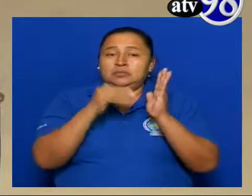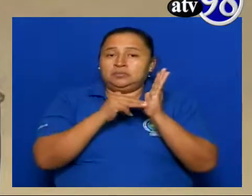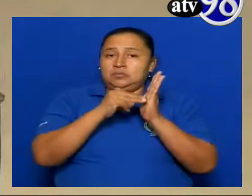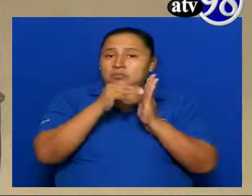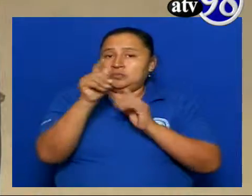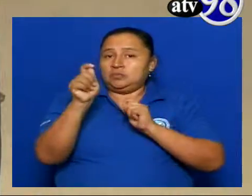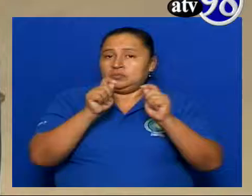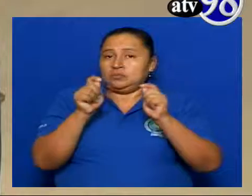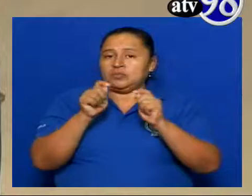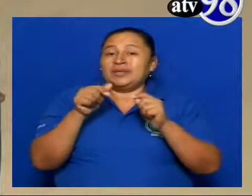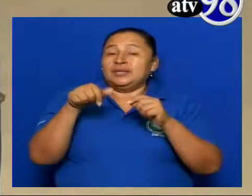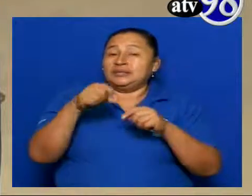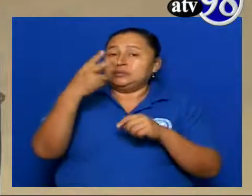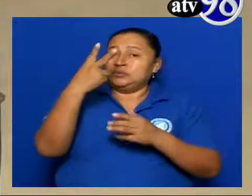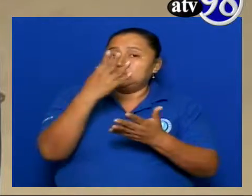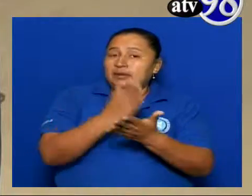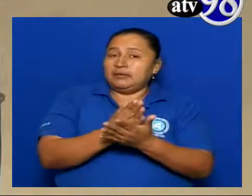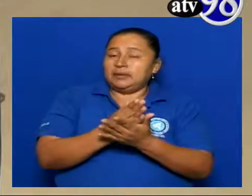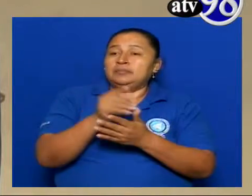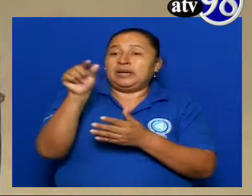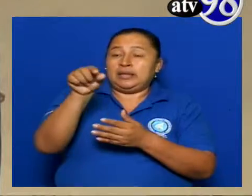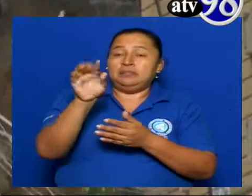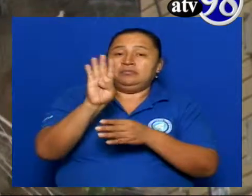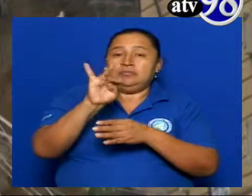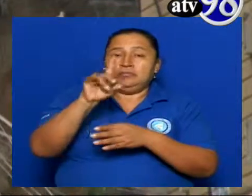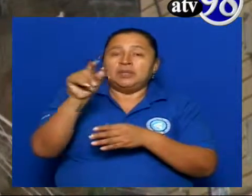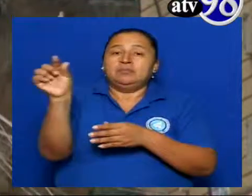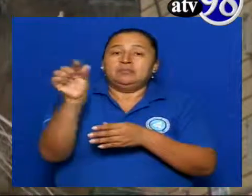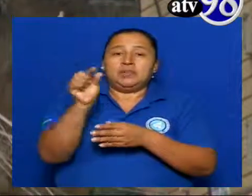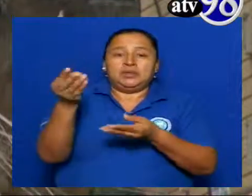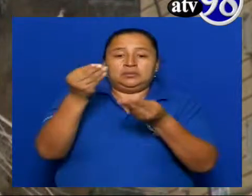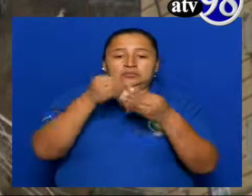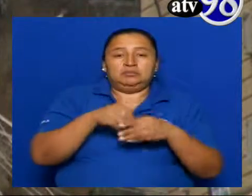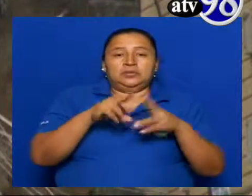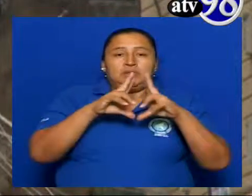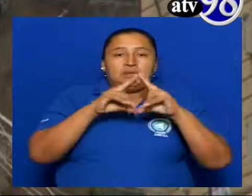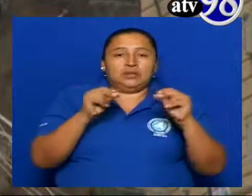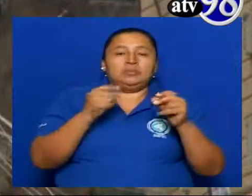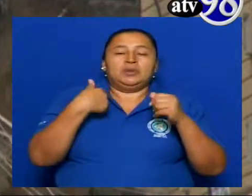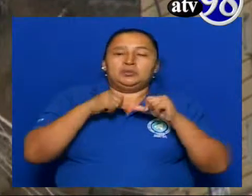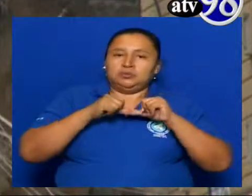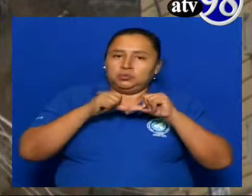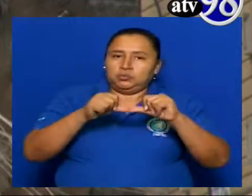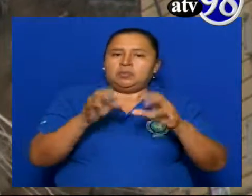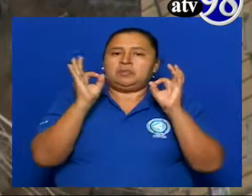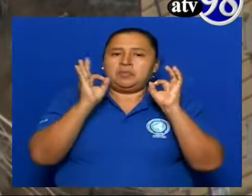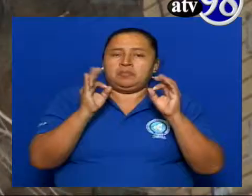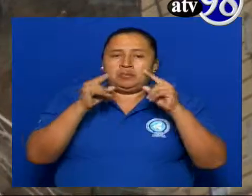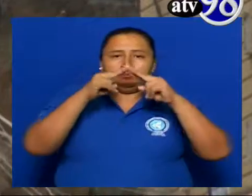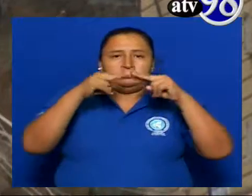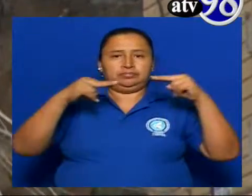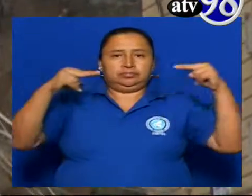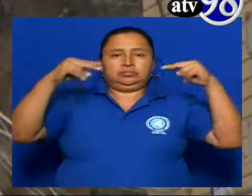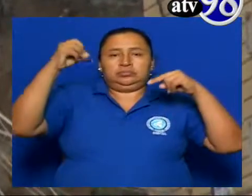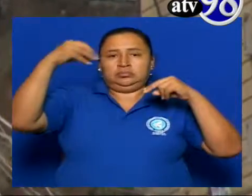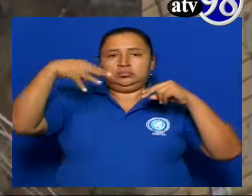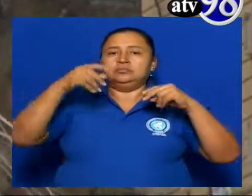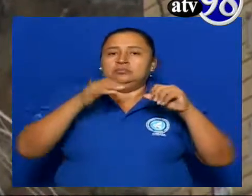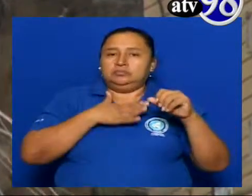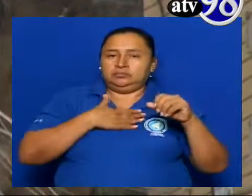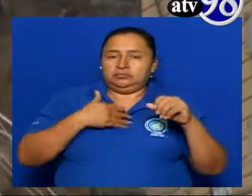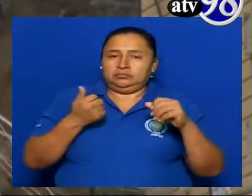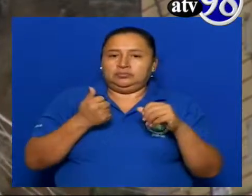$65 millones es el segundo préstamo que ha otorgado el BID para garantizar la sostenibilidad financiera del sector